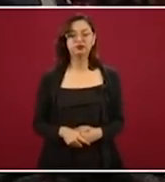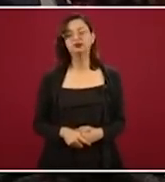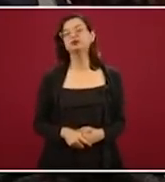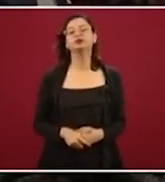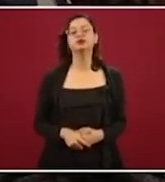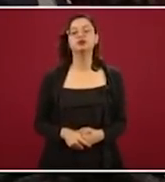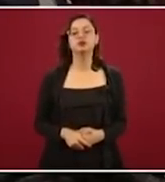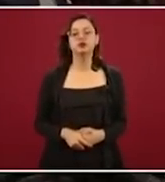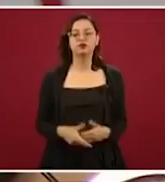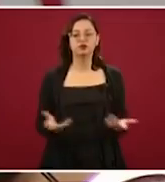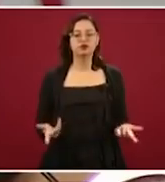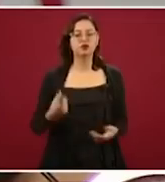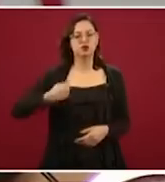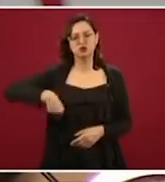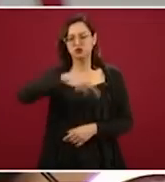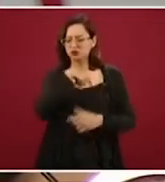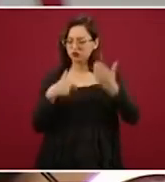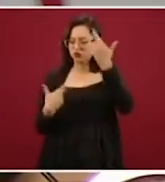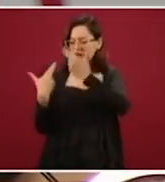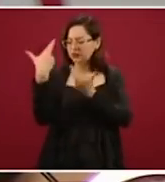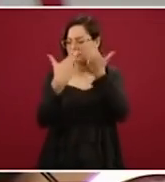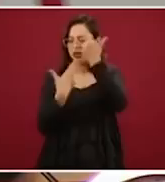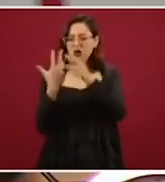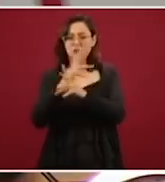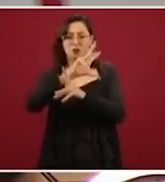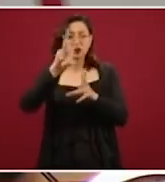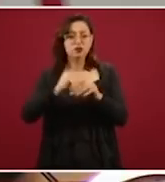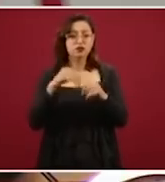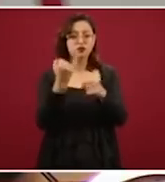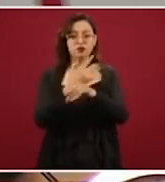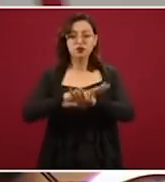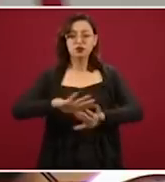que ayude a que